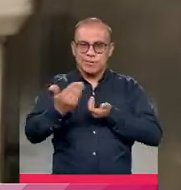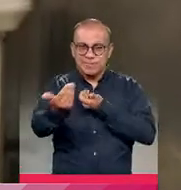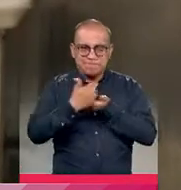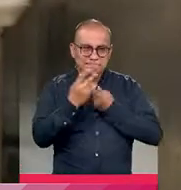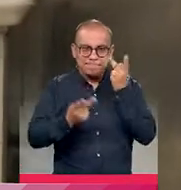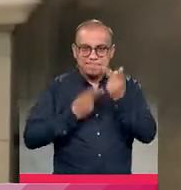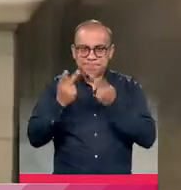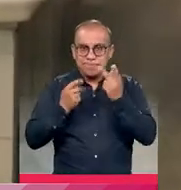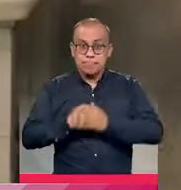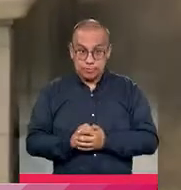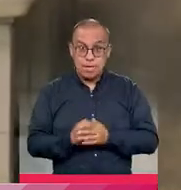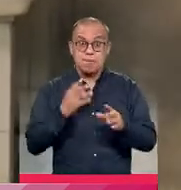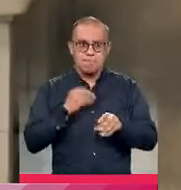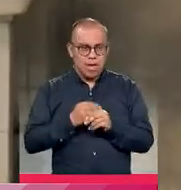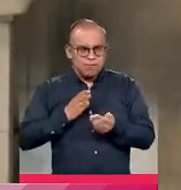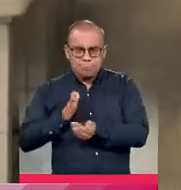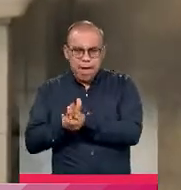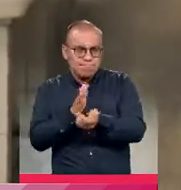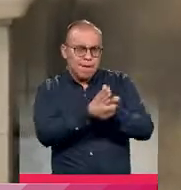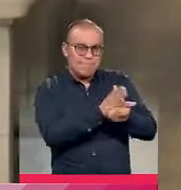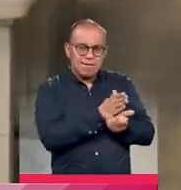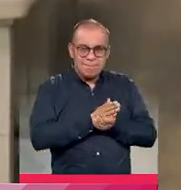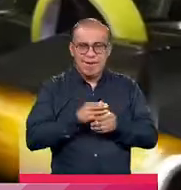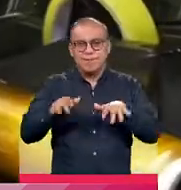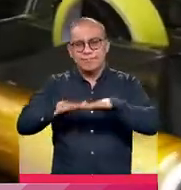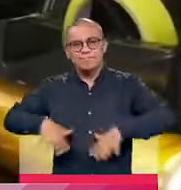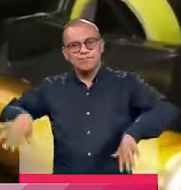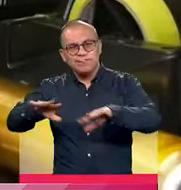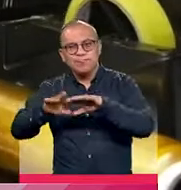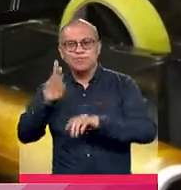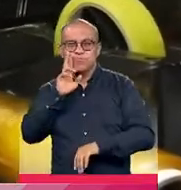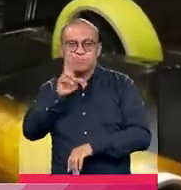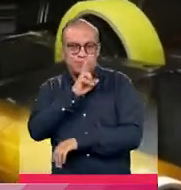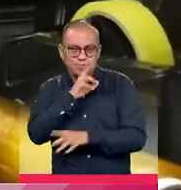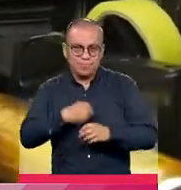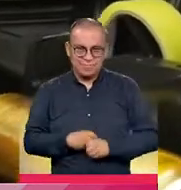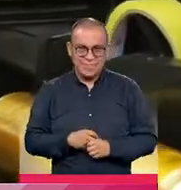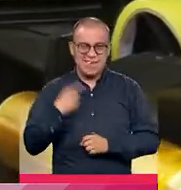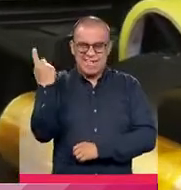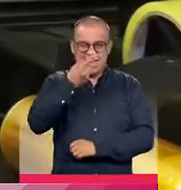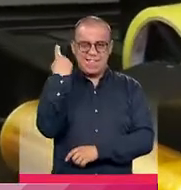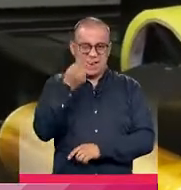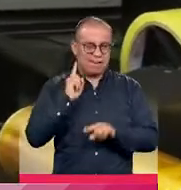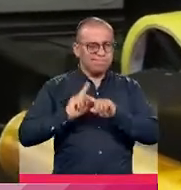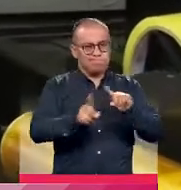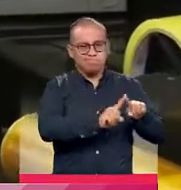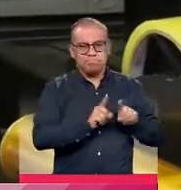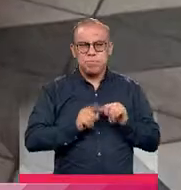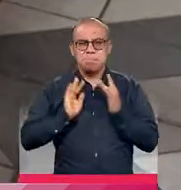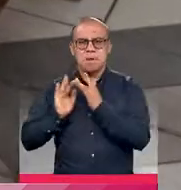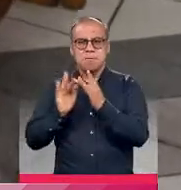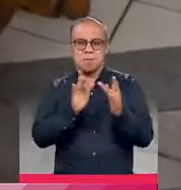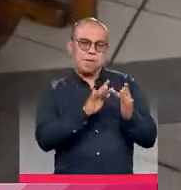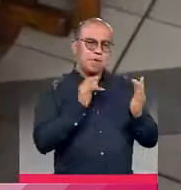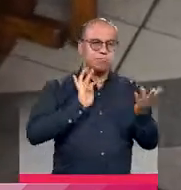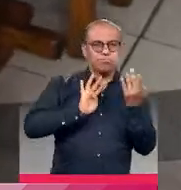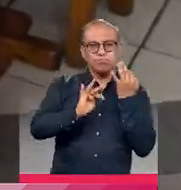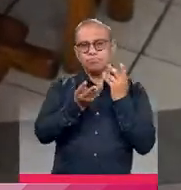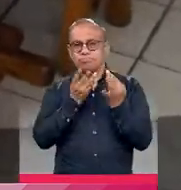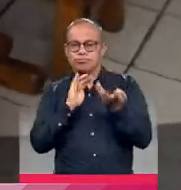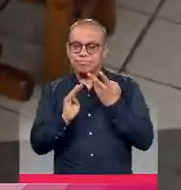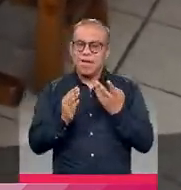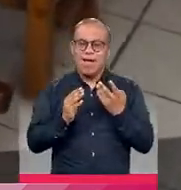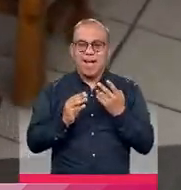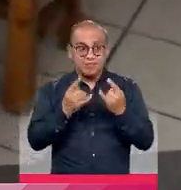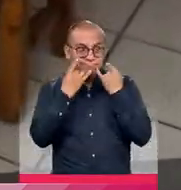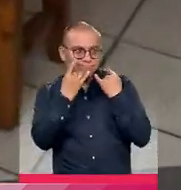Los clientes también celebran poder asistir a los restaurantes y al comercio en general. La interacción con otras personas es algo que